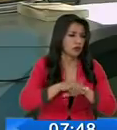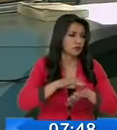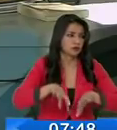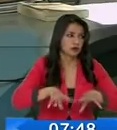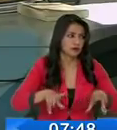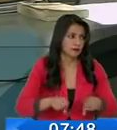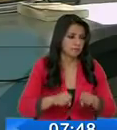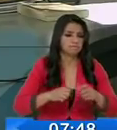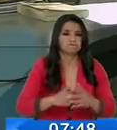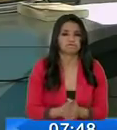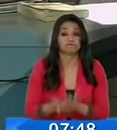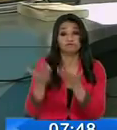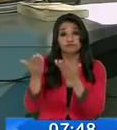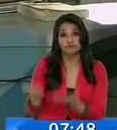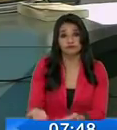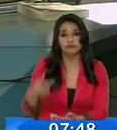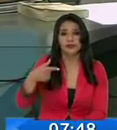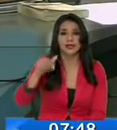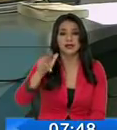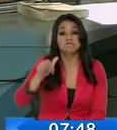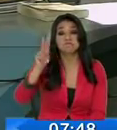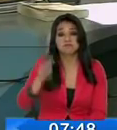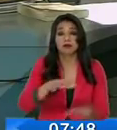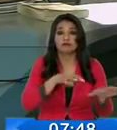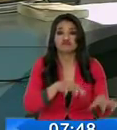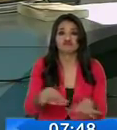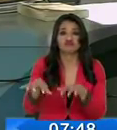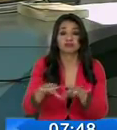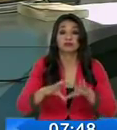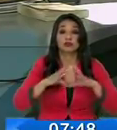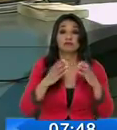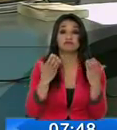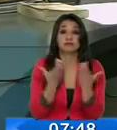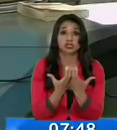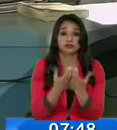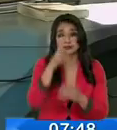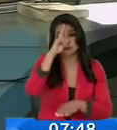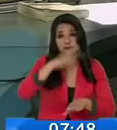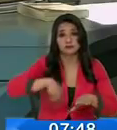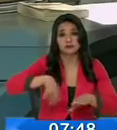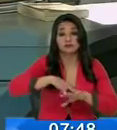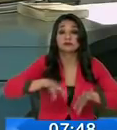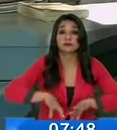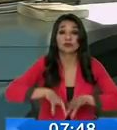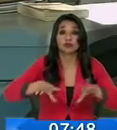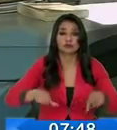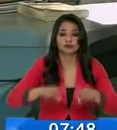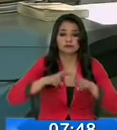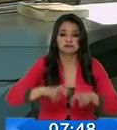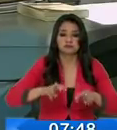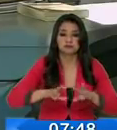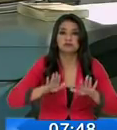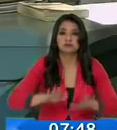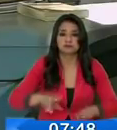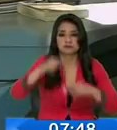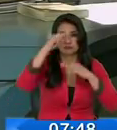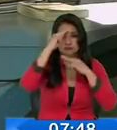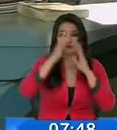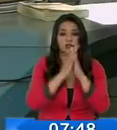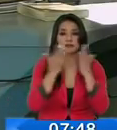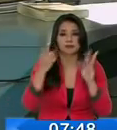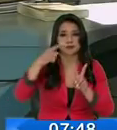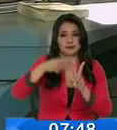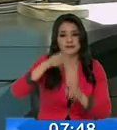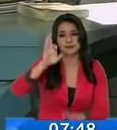país. El doctor Germán Rodas, coordinador de la Comisión Nacional Anticorrupción en el noticiero El Comercio TV de